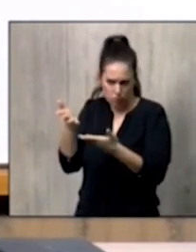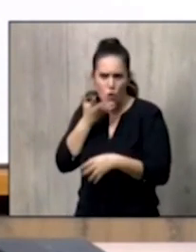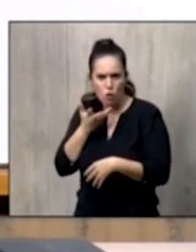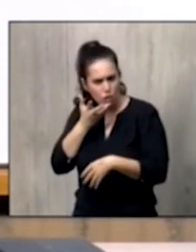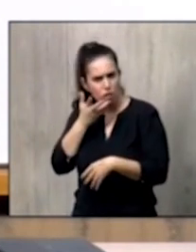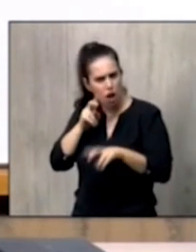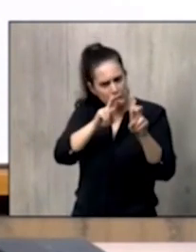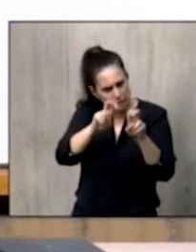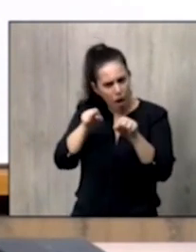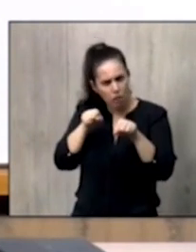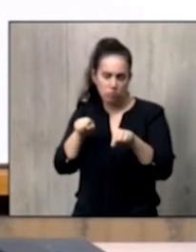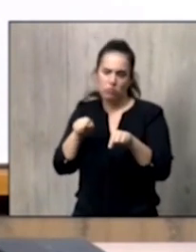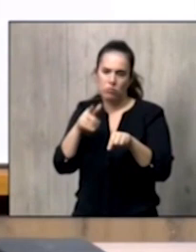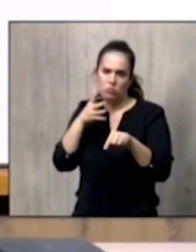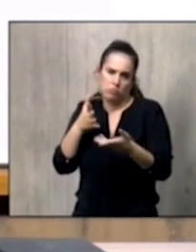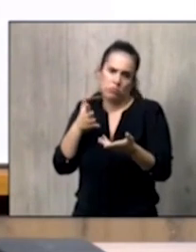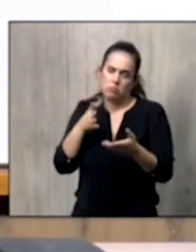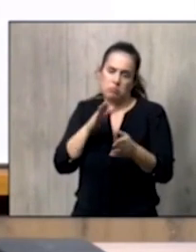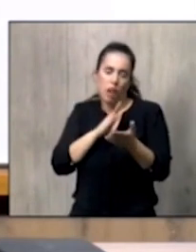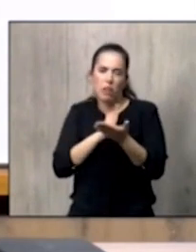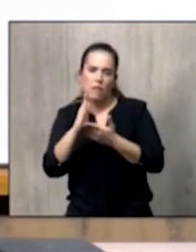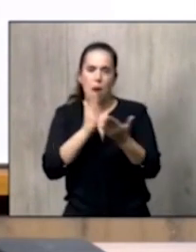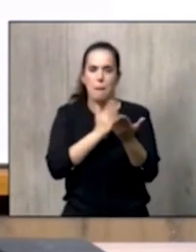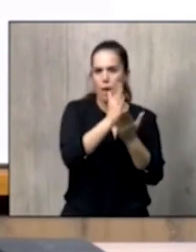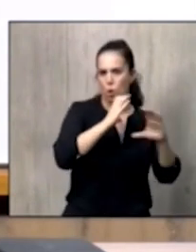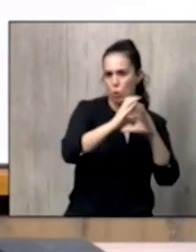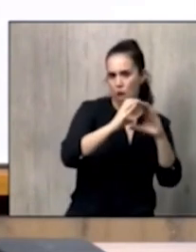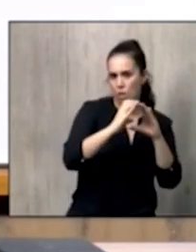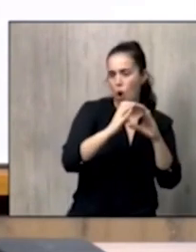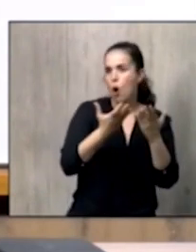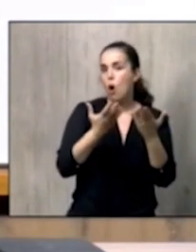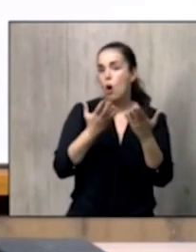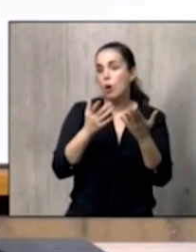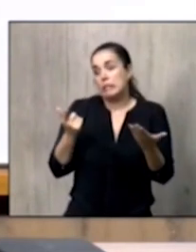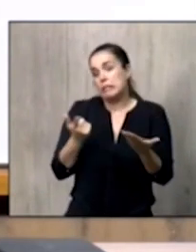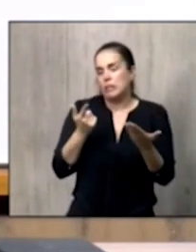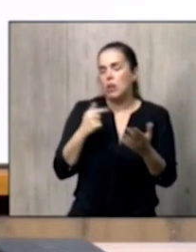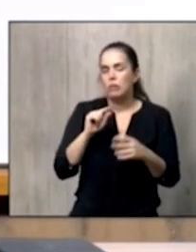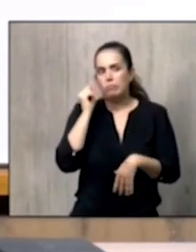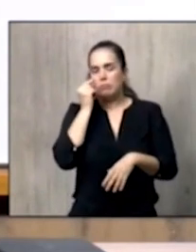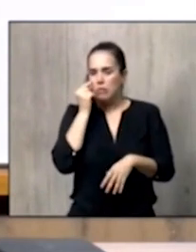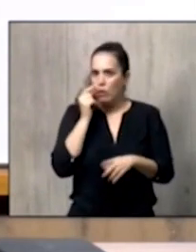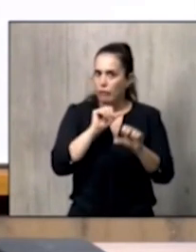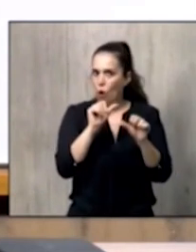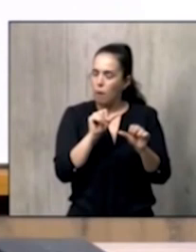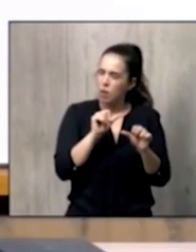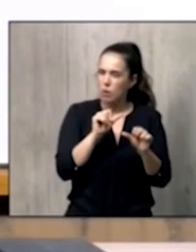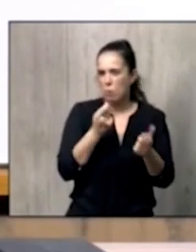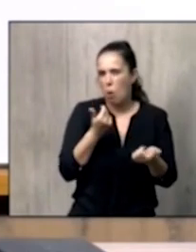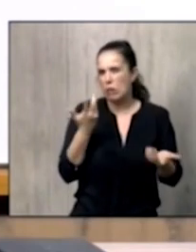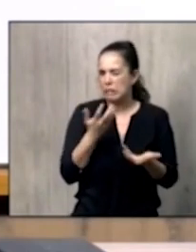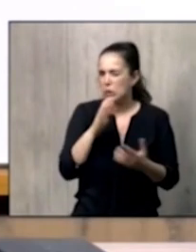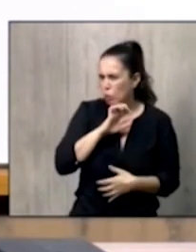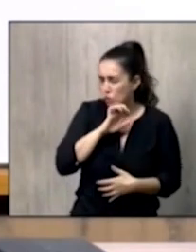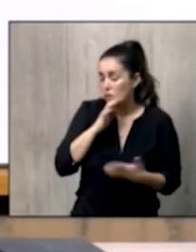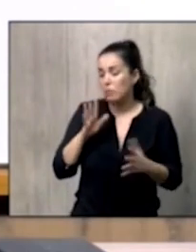este asunto por los medios de comunicación, que es una manera singular de enterarse, y a partir de ese momento se ha